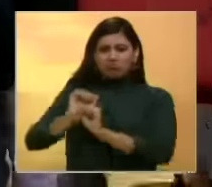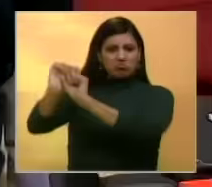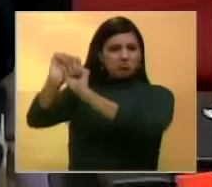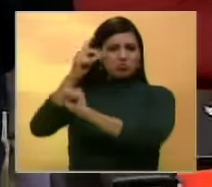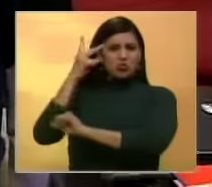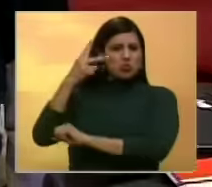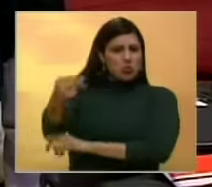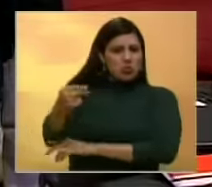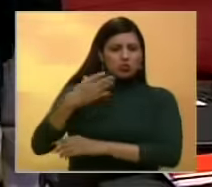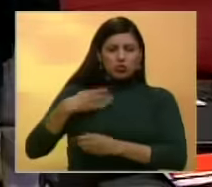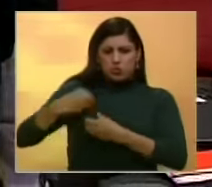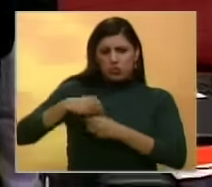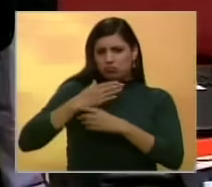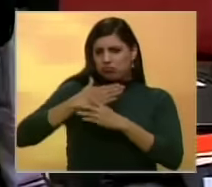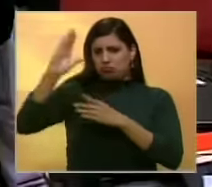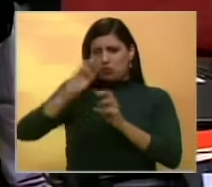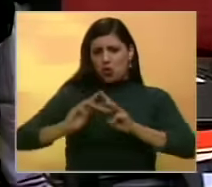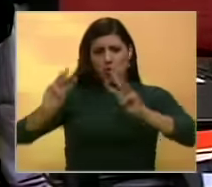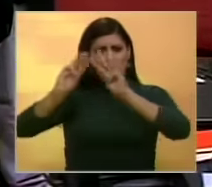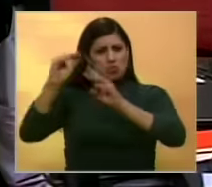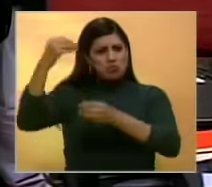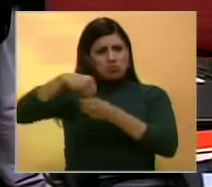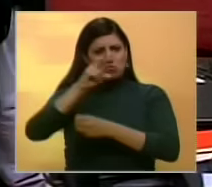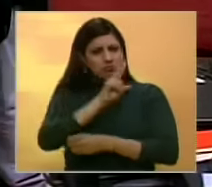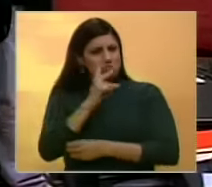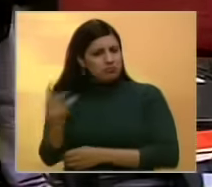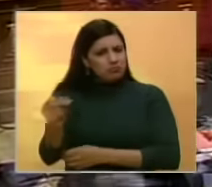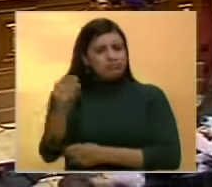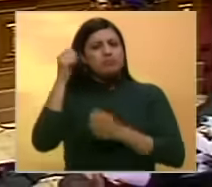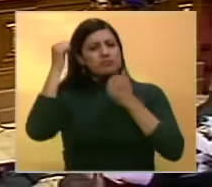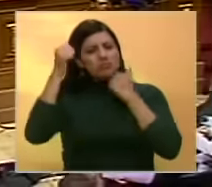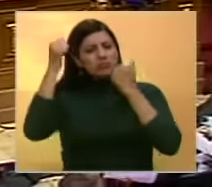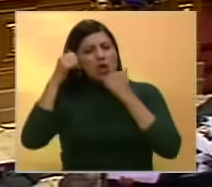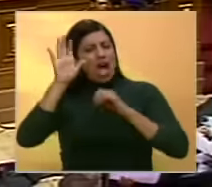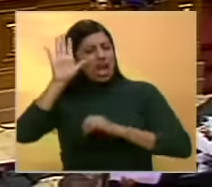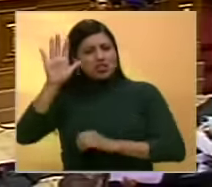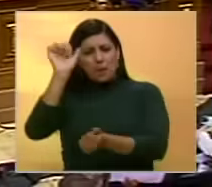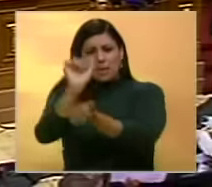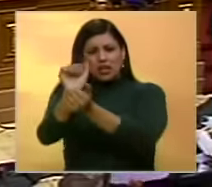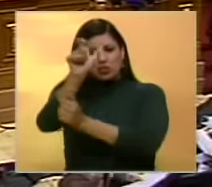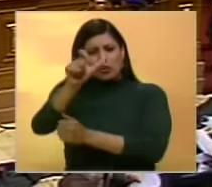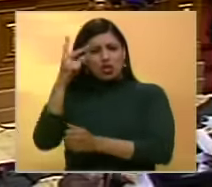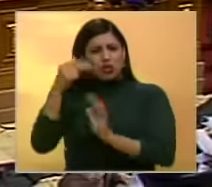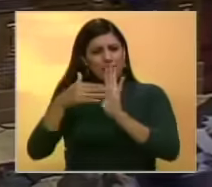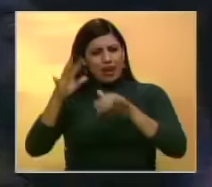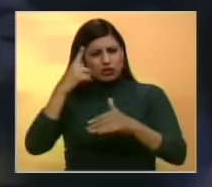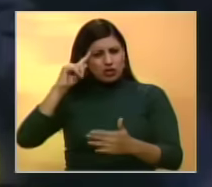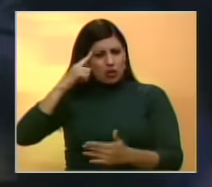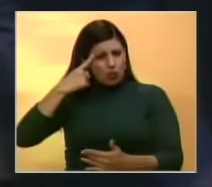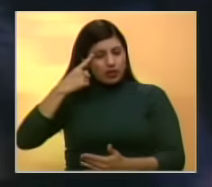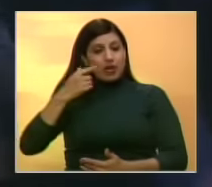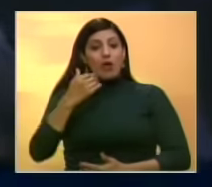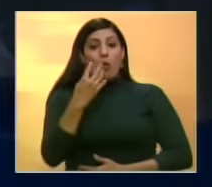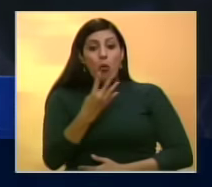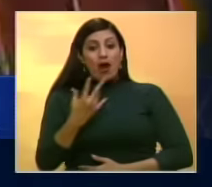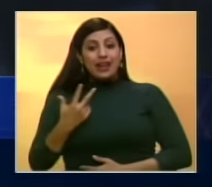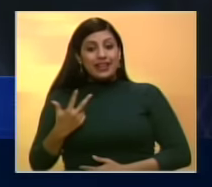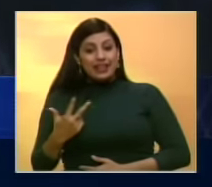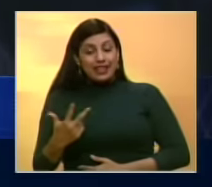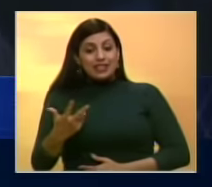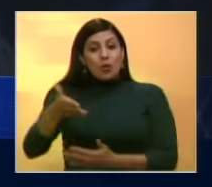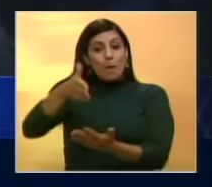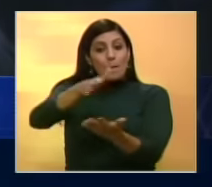asumieran responsabilidades por las consecuencias de las protestas antigubernamentales del 2014 los 43